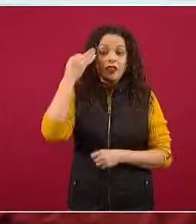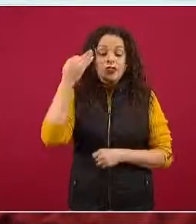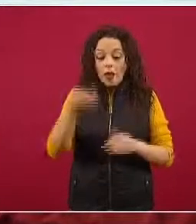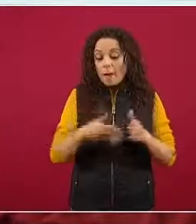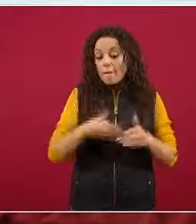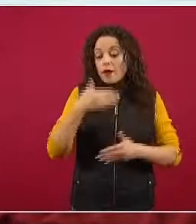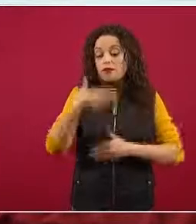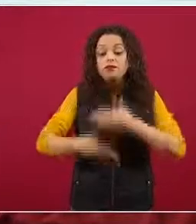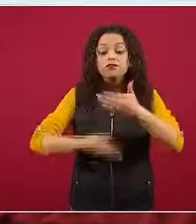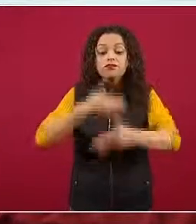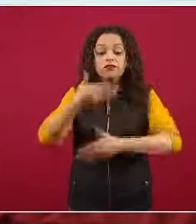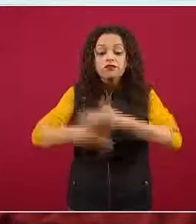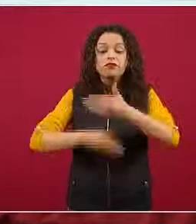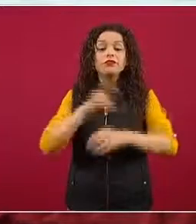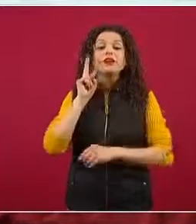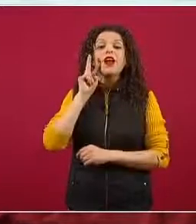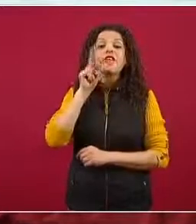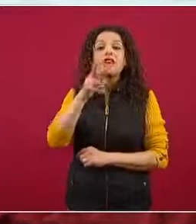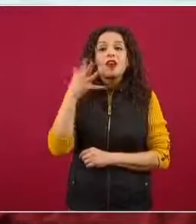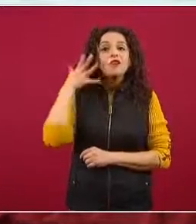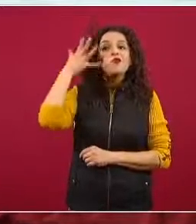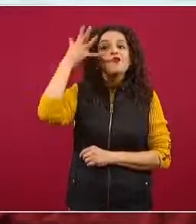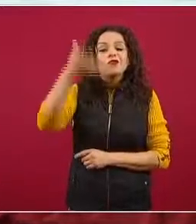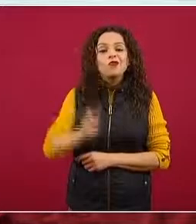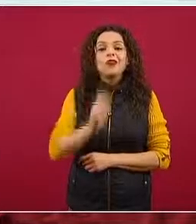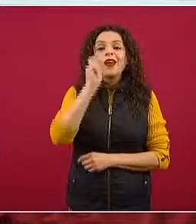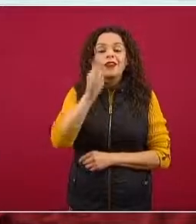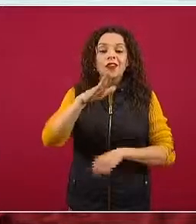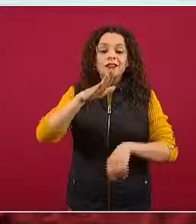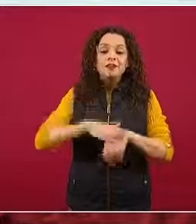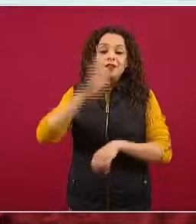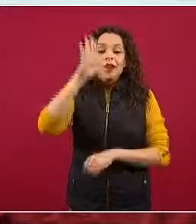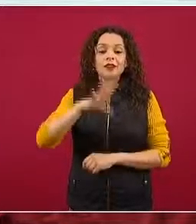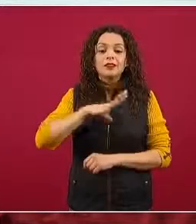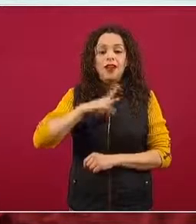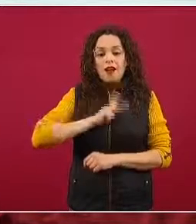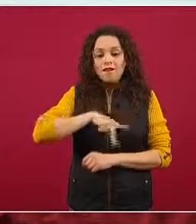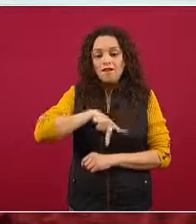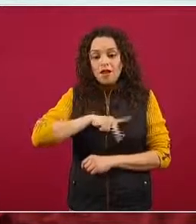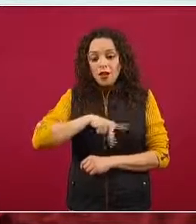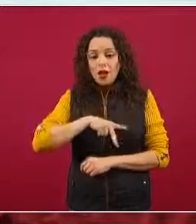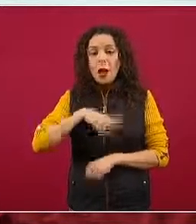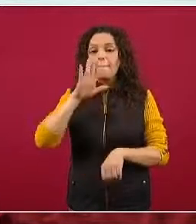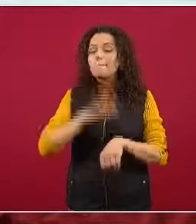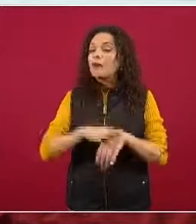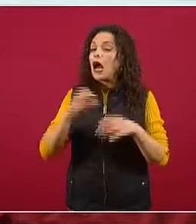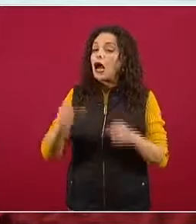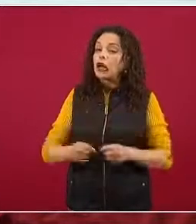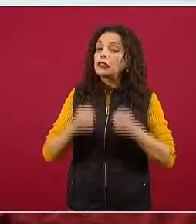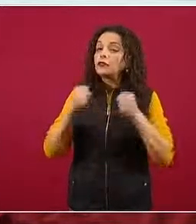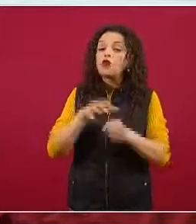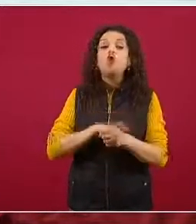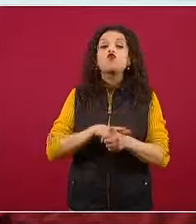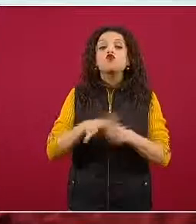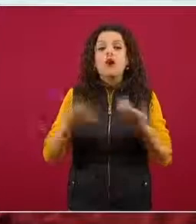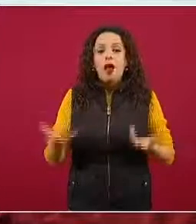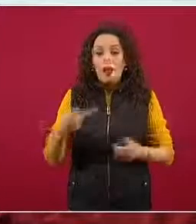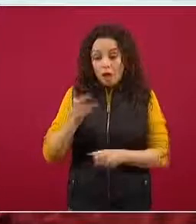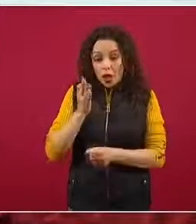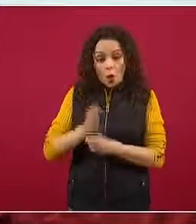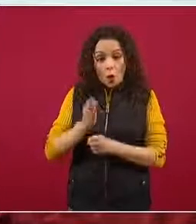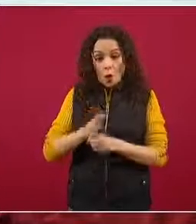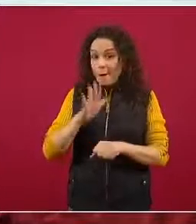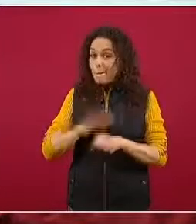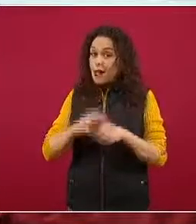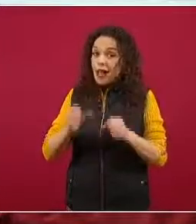virus toma el nicho virológico, qué virus predomina. Hasta el momento pues predomina definitivamente